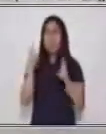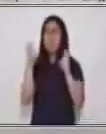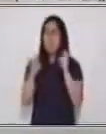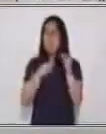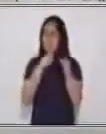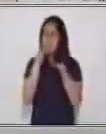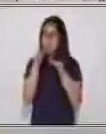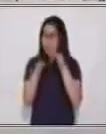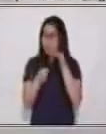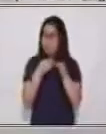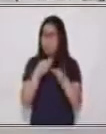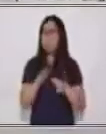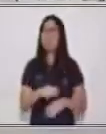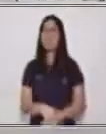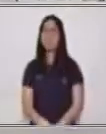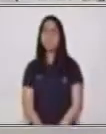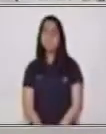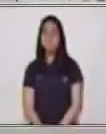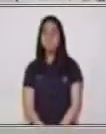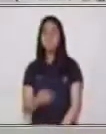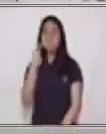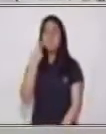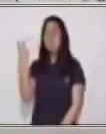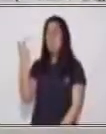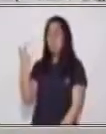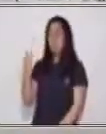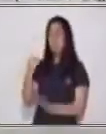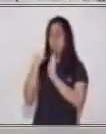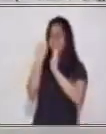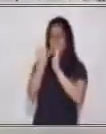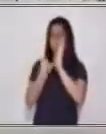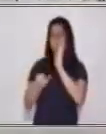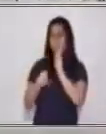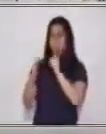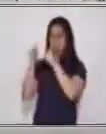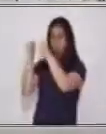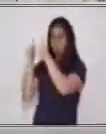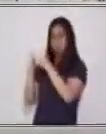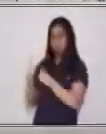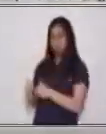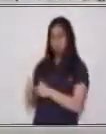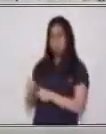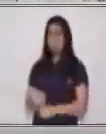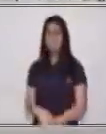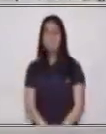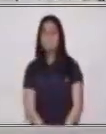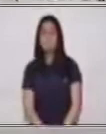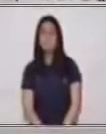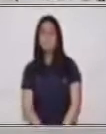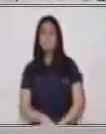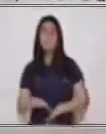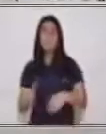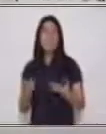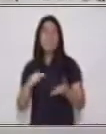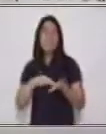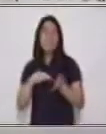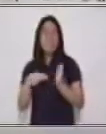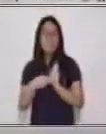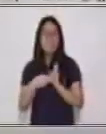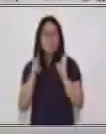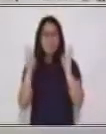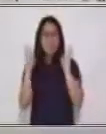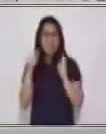Iniciamos con observar estos gráficos. Secciones cónicas se basa en